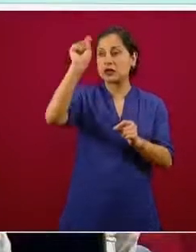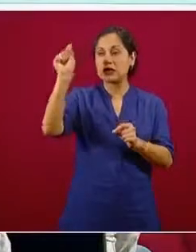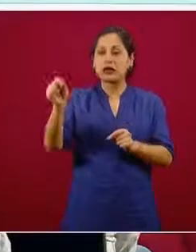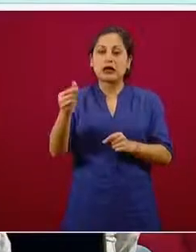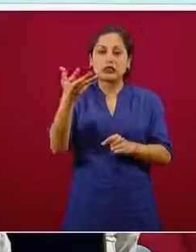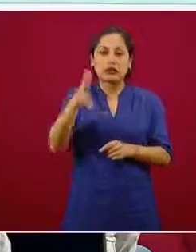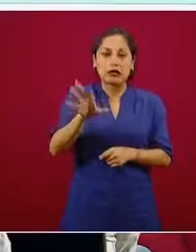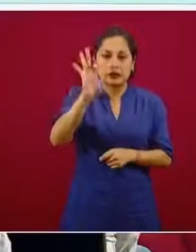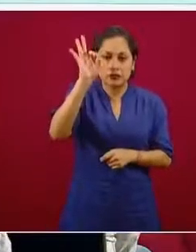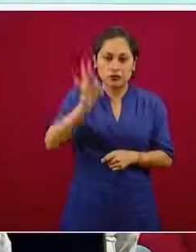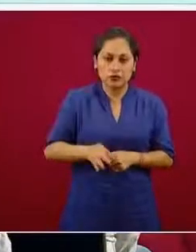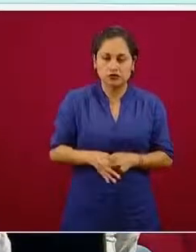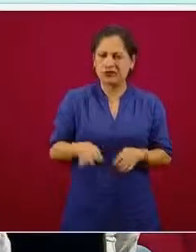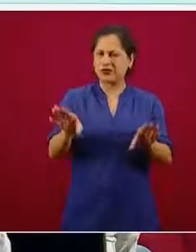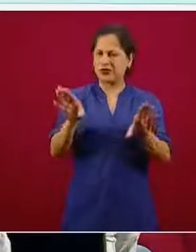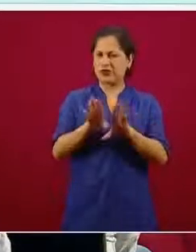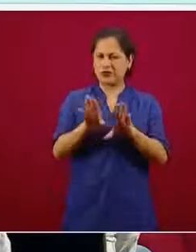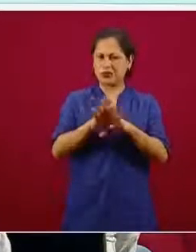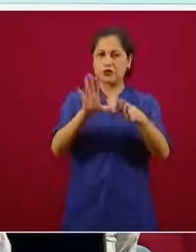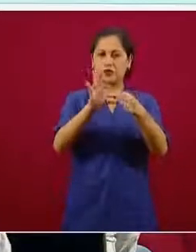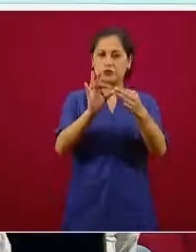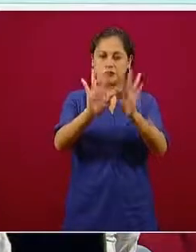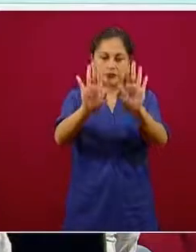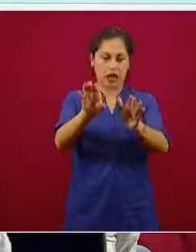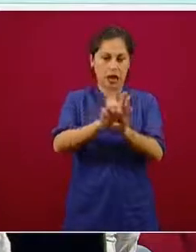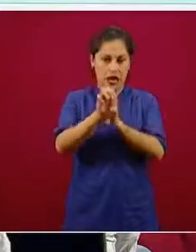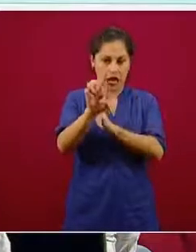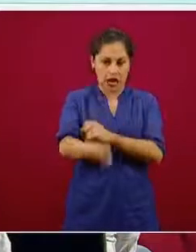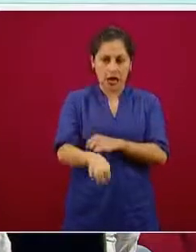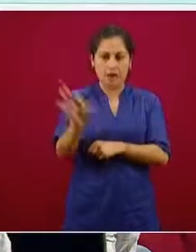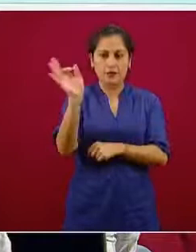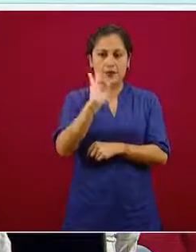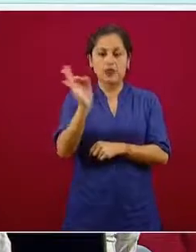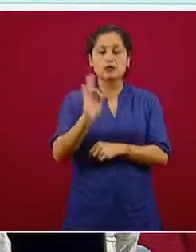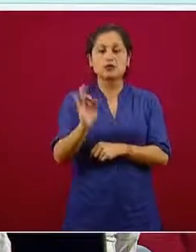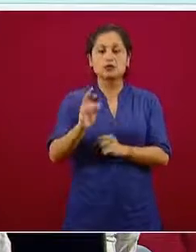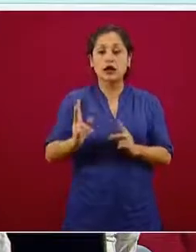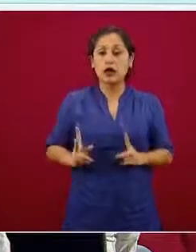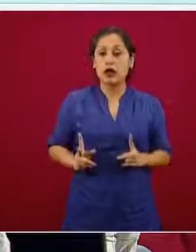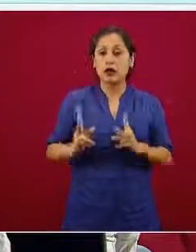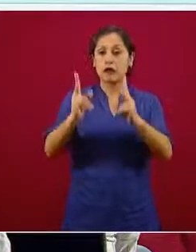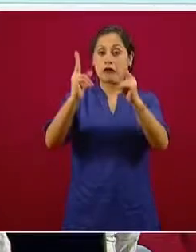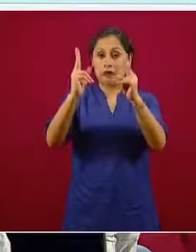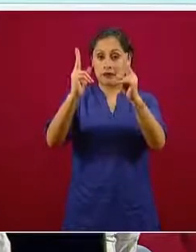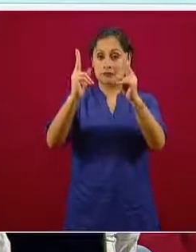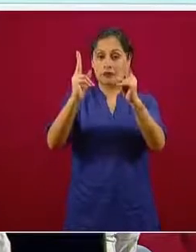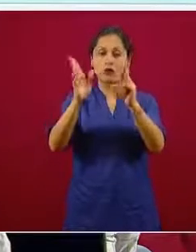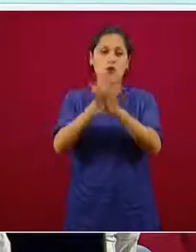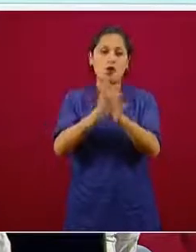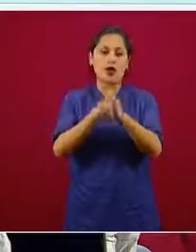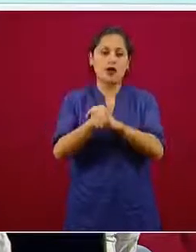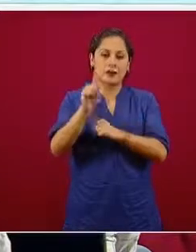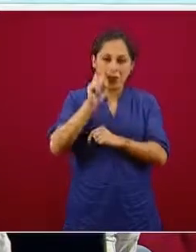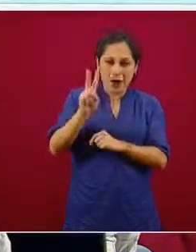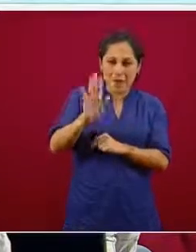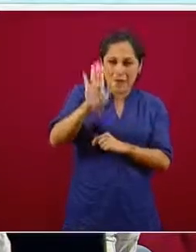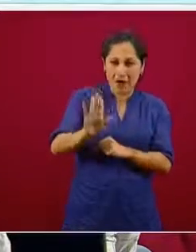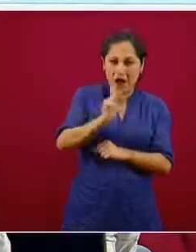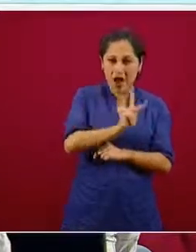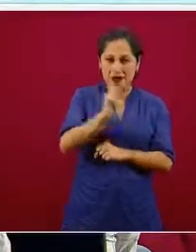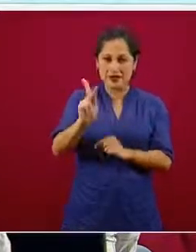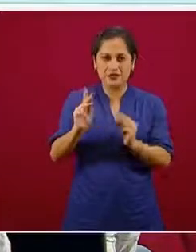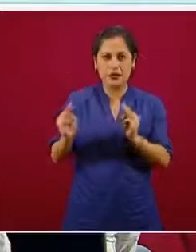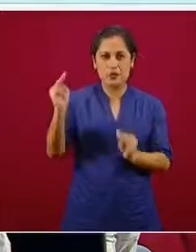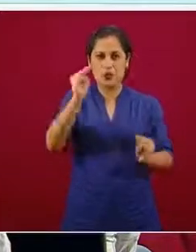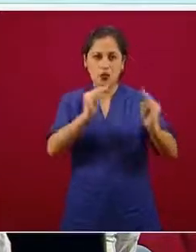si cortáramos una rebanada de esta curva, que creo que todos podemos ver la analogía con una montaña, si le hiciéramos una